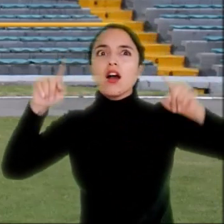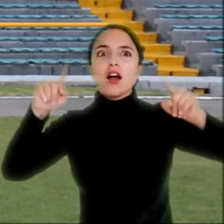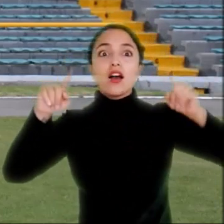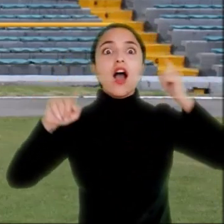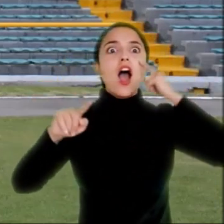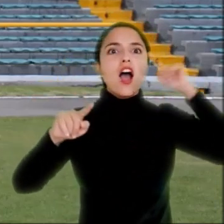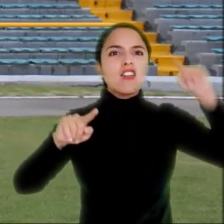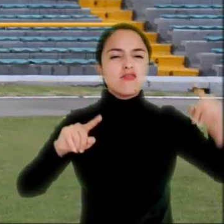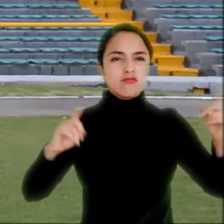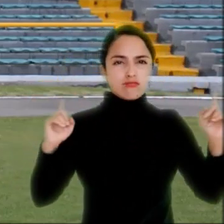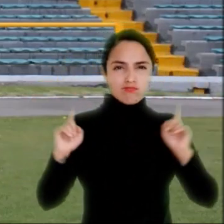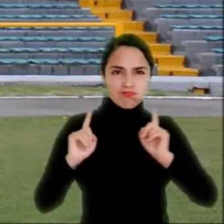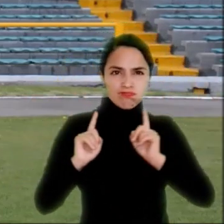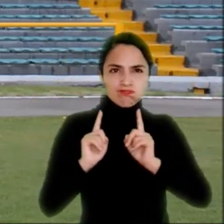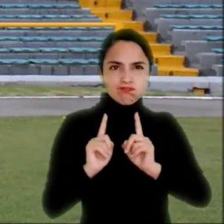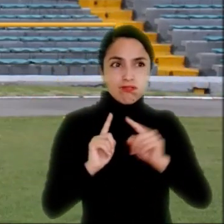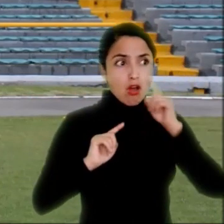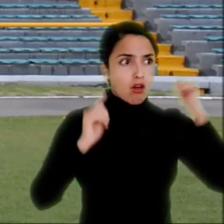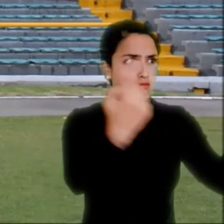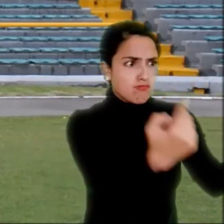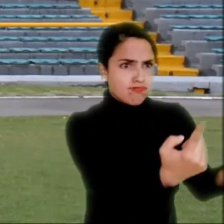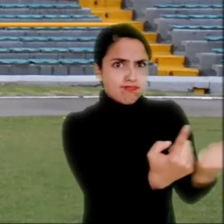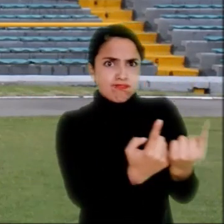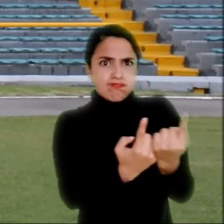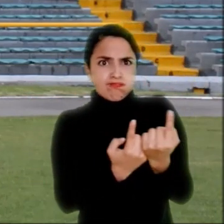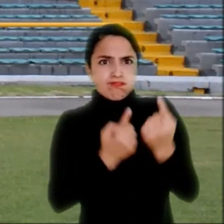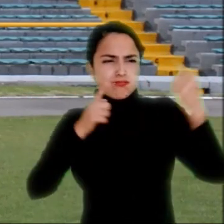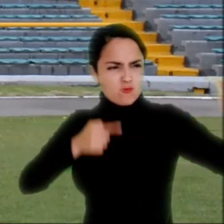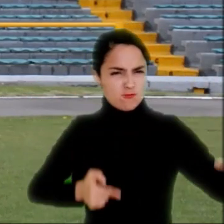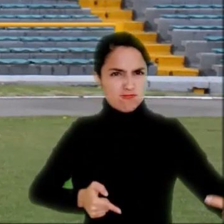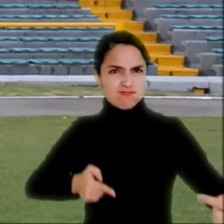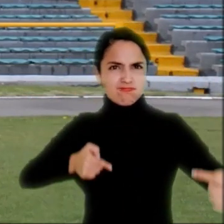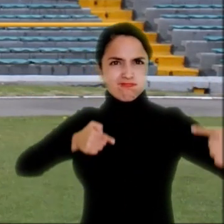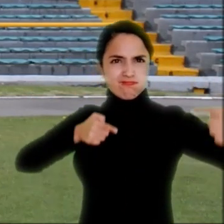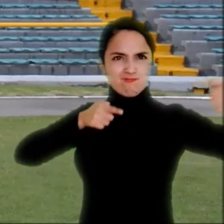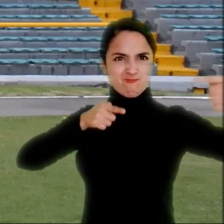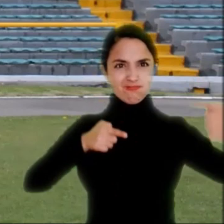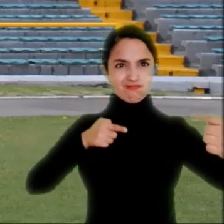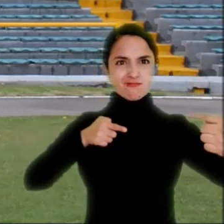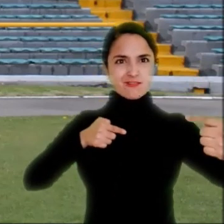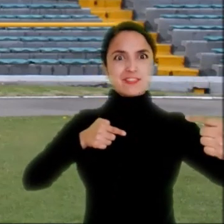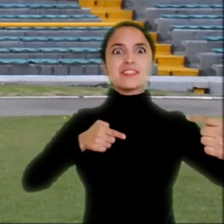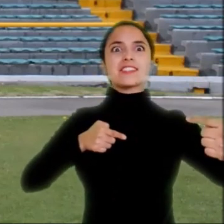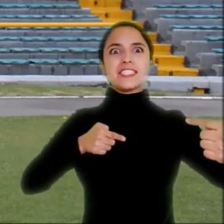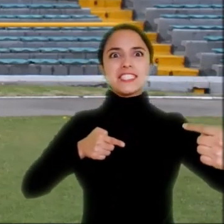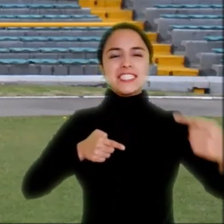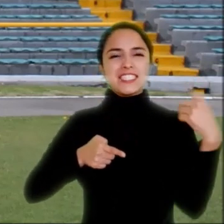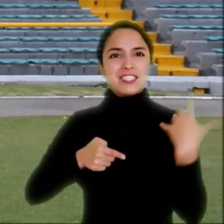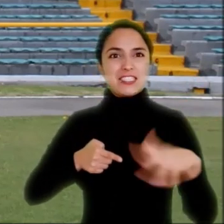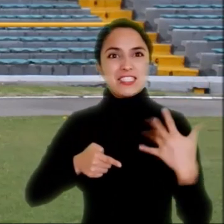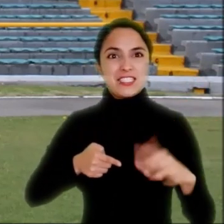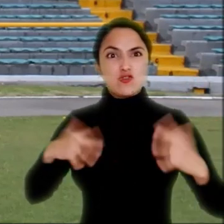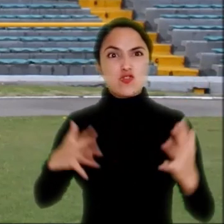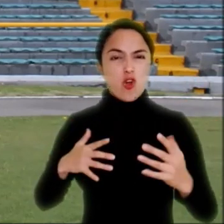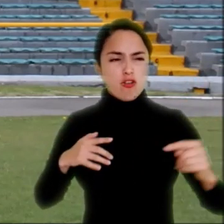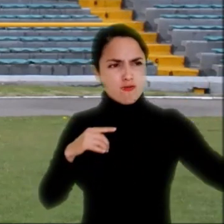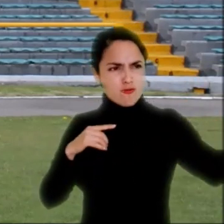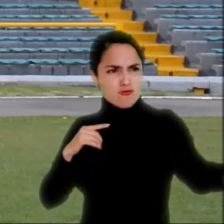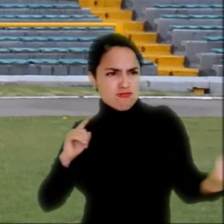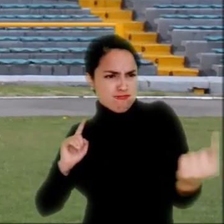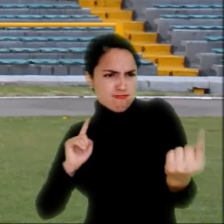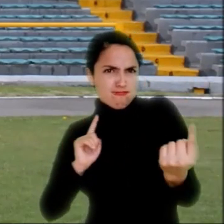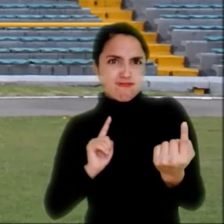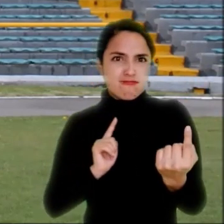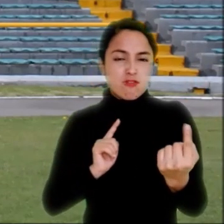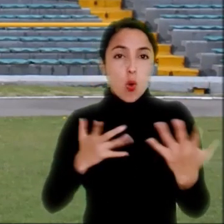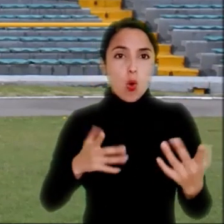Ambos bandos se mueven sobre la superficie como intentando llegar al mismo tiempo que regresan de una orilla a